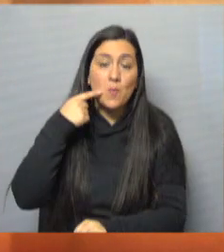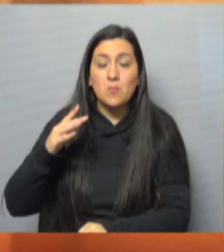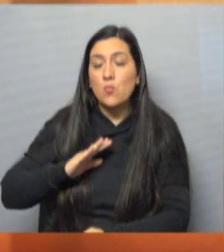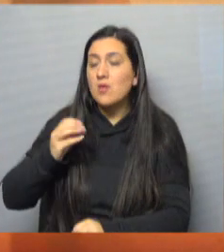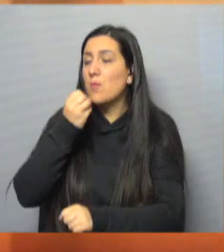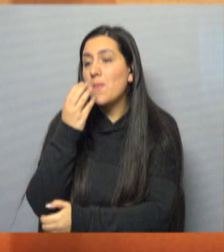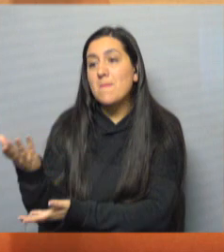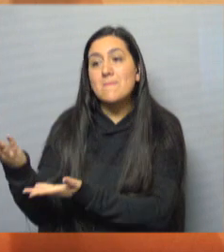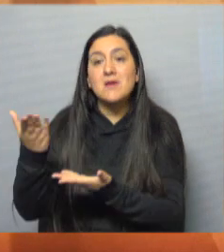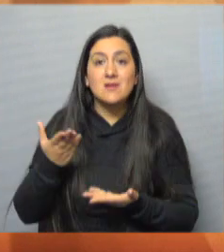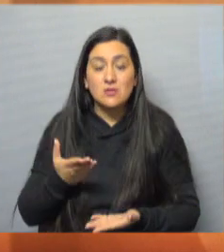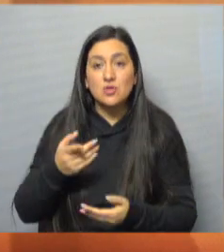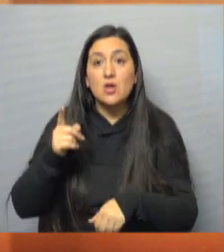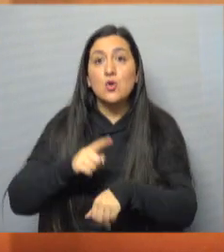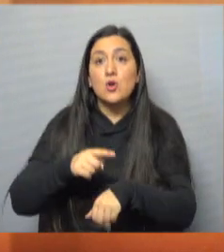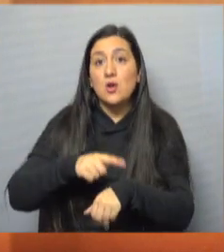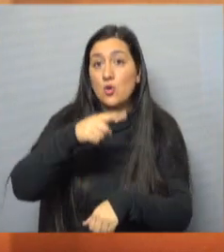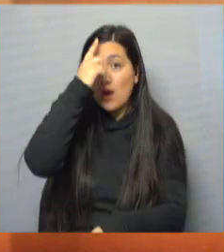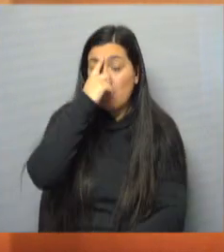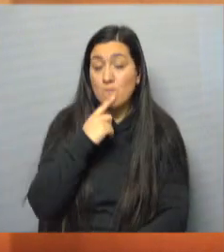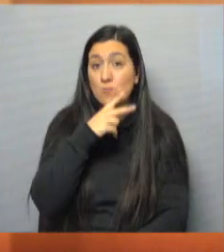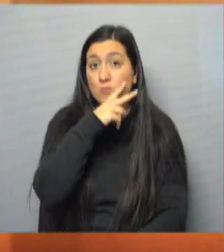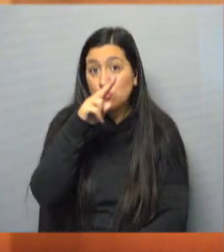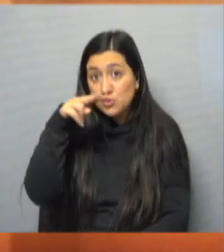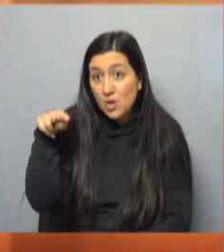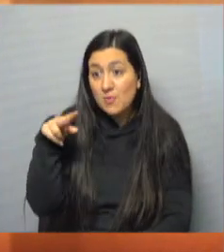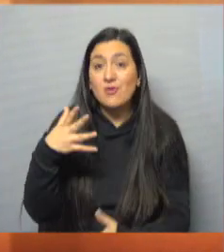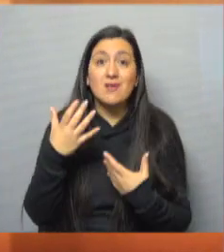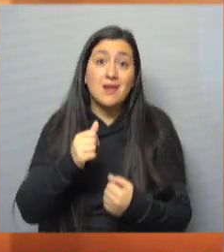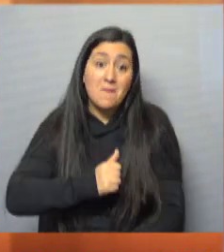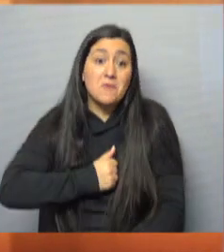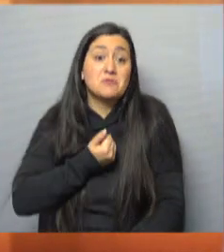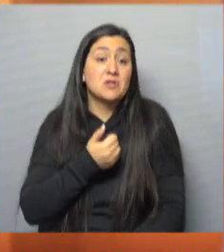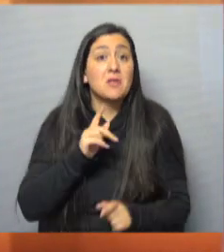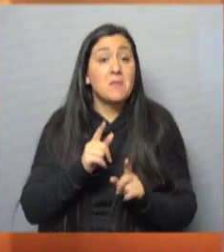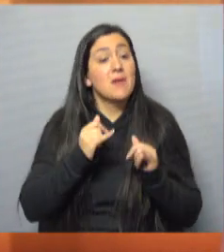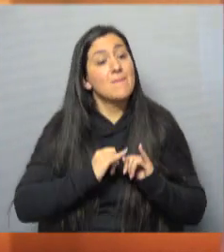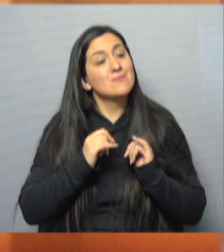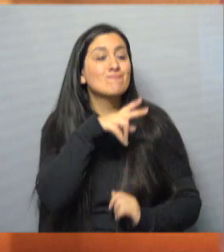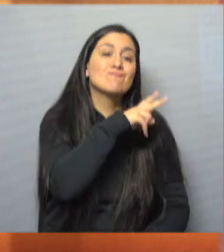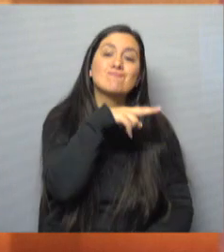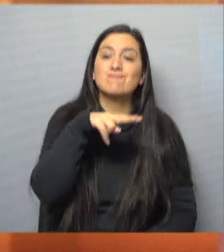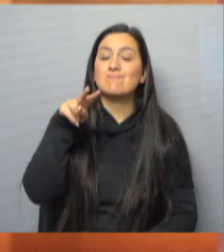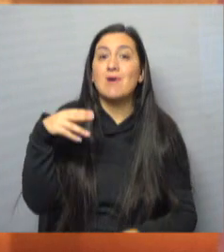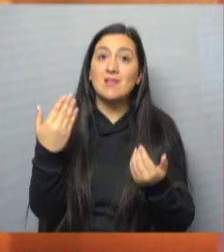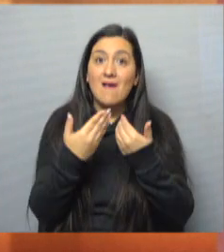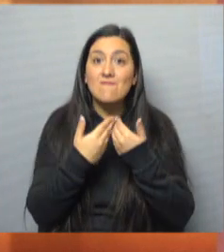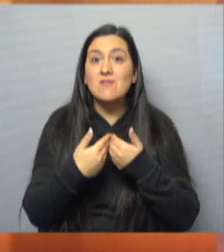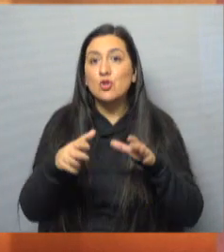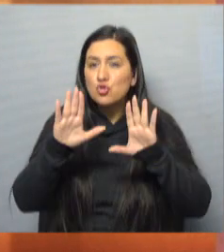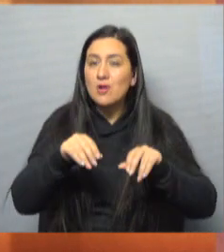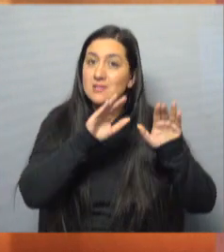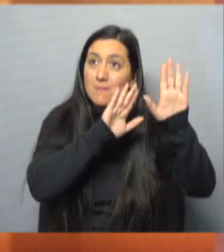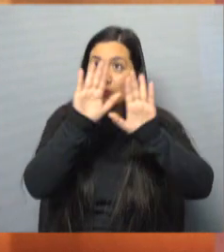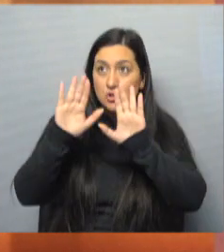a acercarse es el horario del museo también para aquellos que quieran aprovechar para recorrer el museo va a estar abierto todas las exposiciones